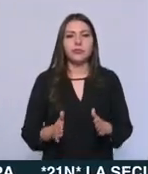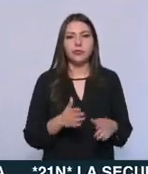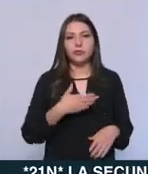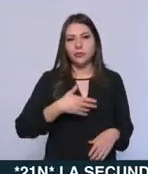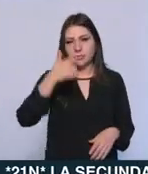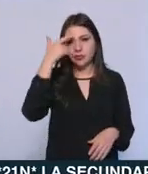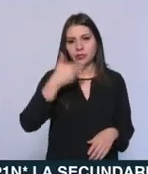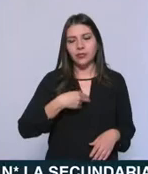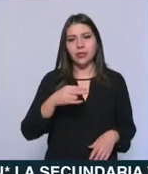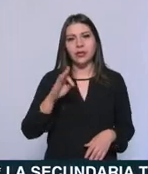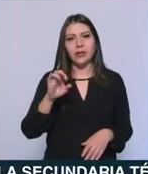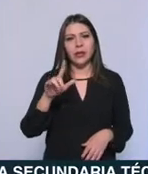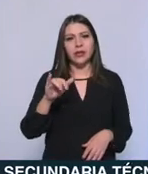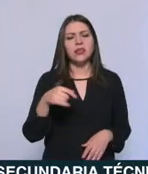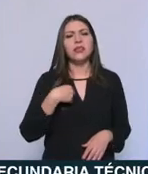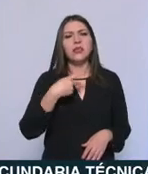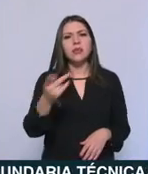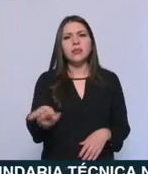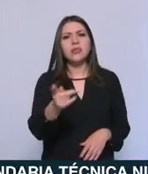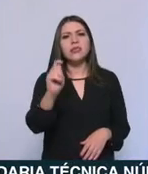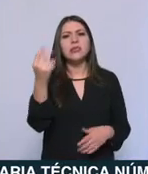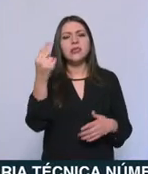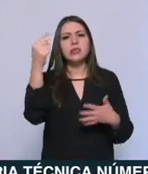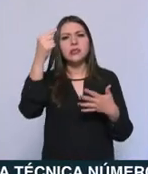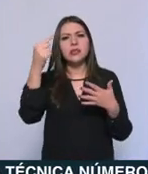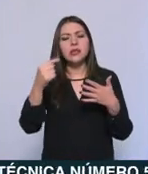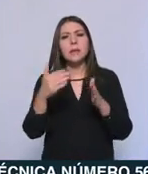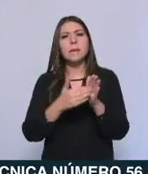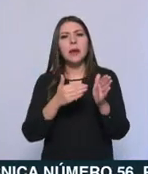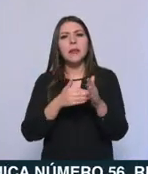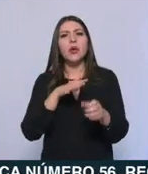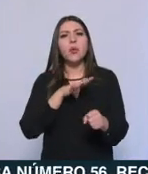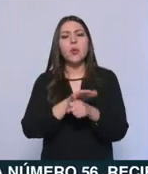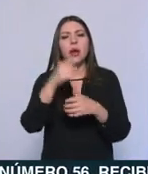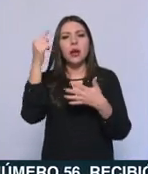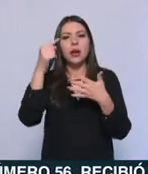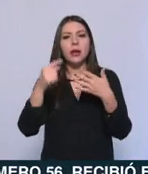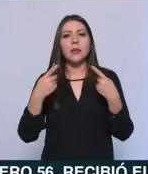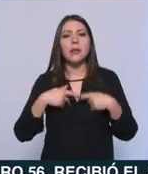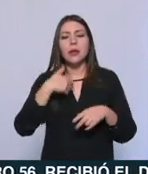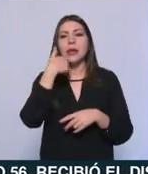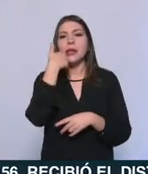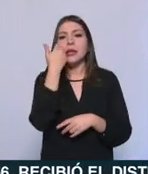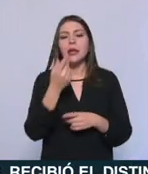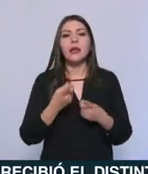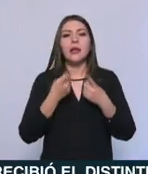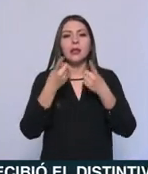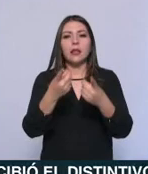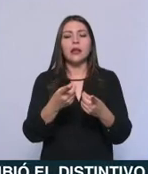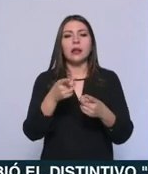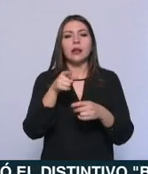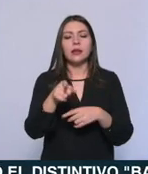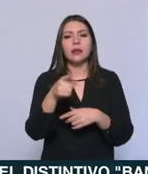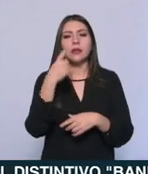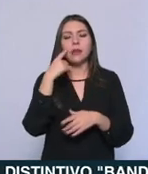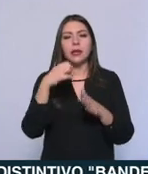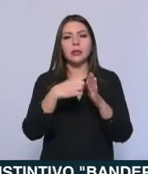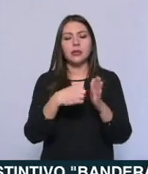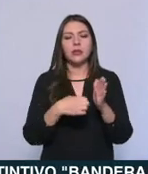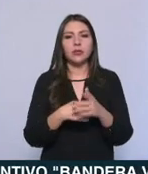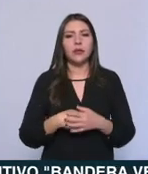Carnaya y bueno, preguntarle cuáles son los requisitos o aquellos documentos que necesitan presentar las personas que quieran acceder para poder obtener sus